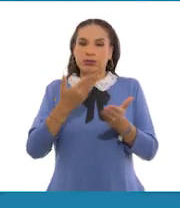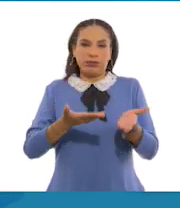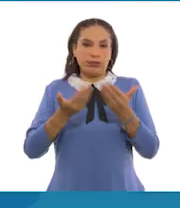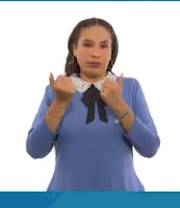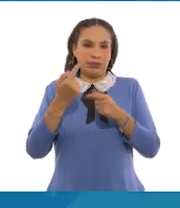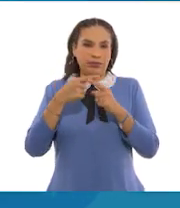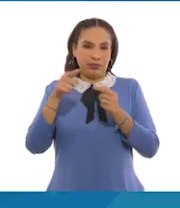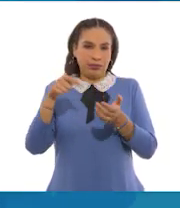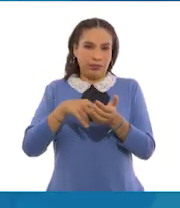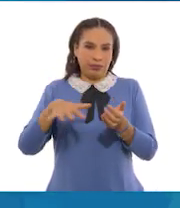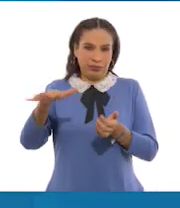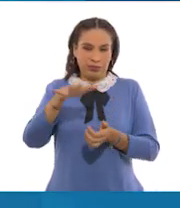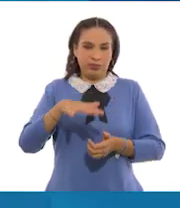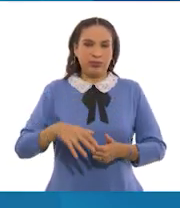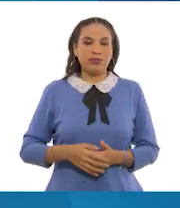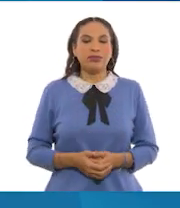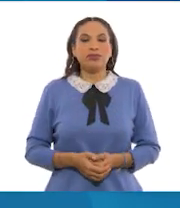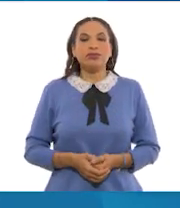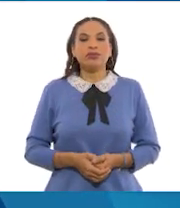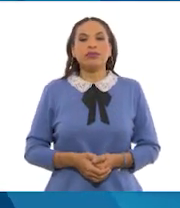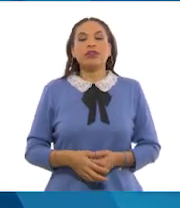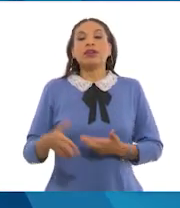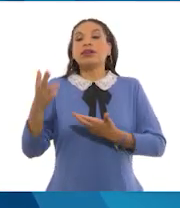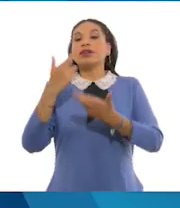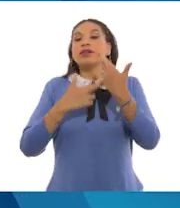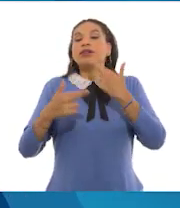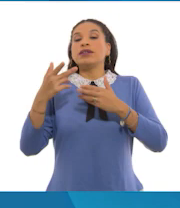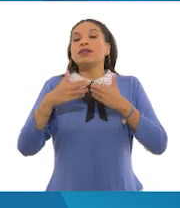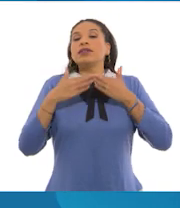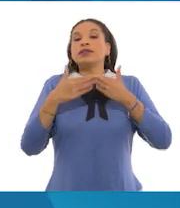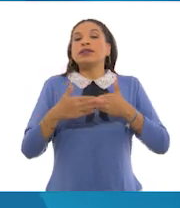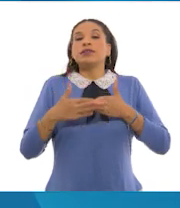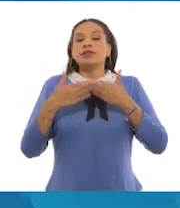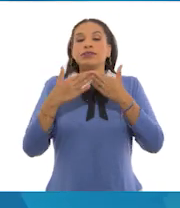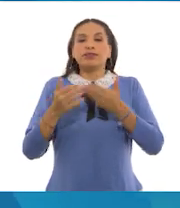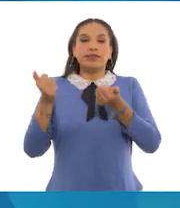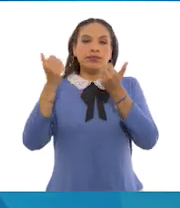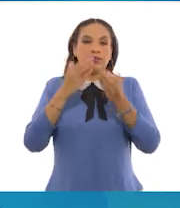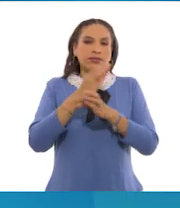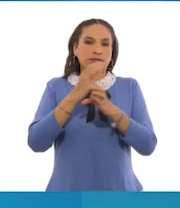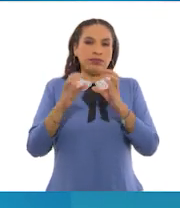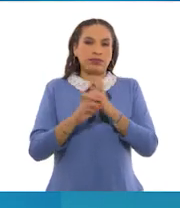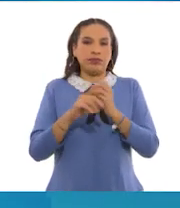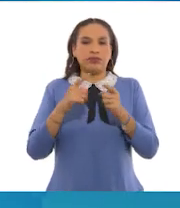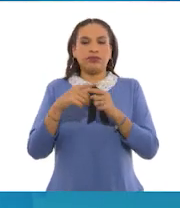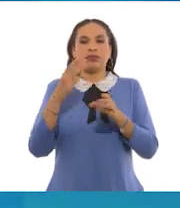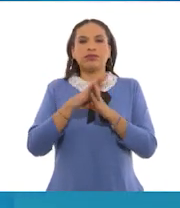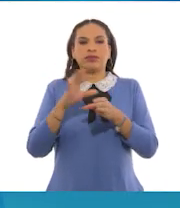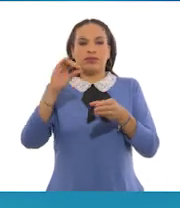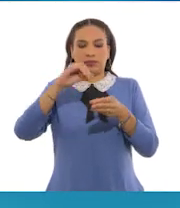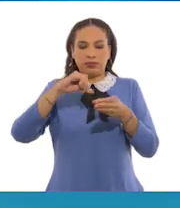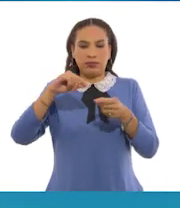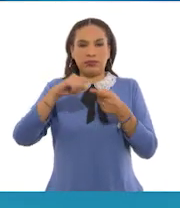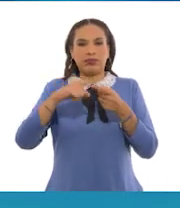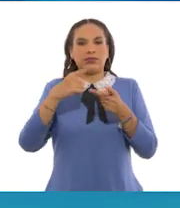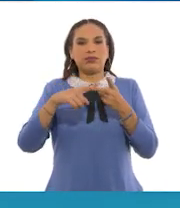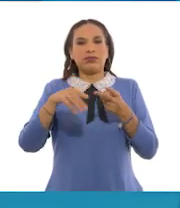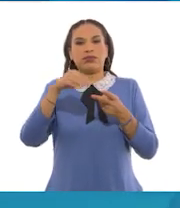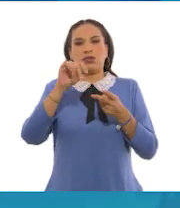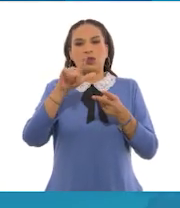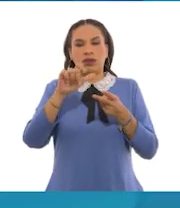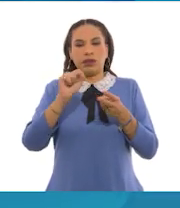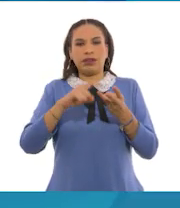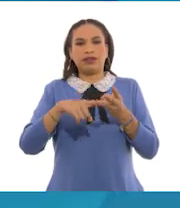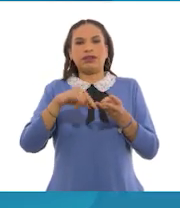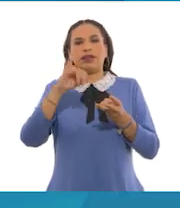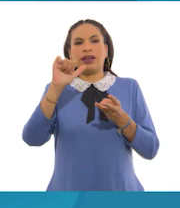por estos lares. A su regreso, los barcos llegaban cargados de cosas como especias de Ceilán, Molucas